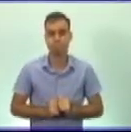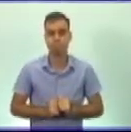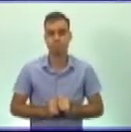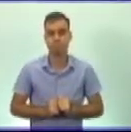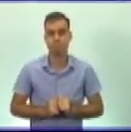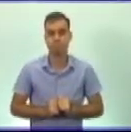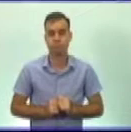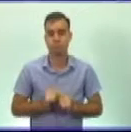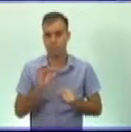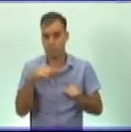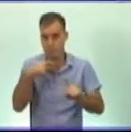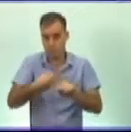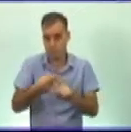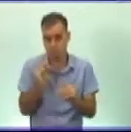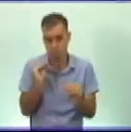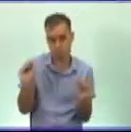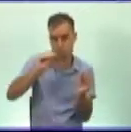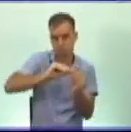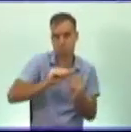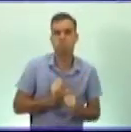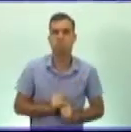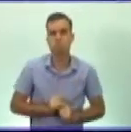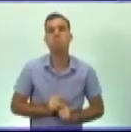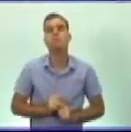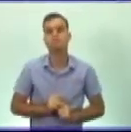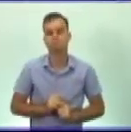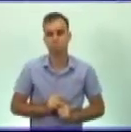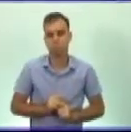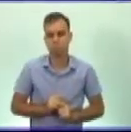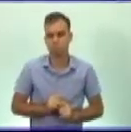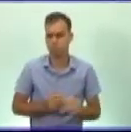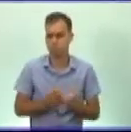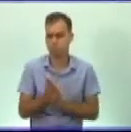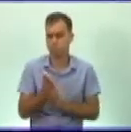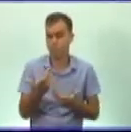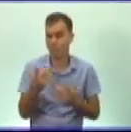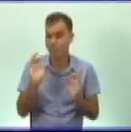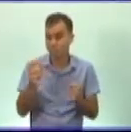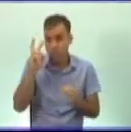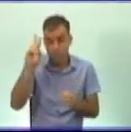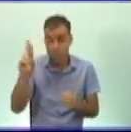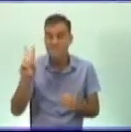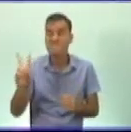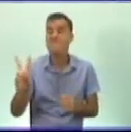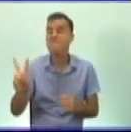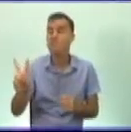los datos. Vamos a continuar. Recuerden que lo que queremos hallar es el volumen.